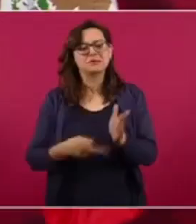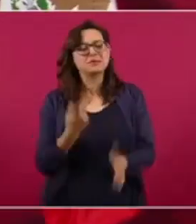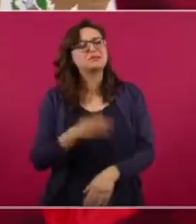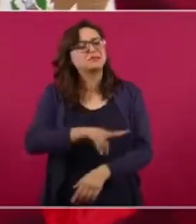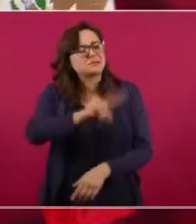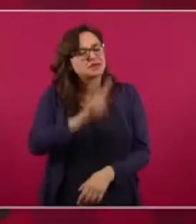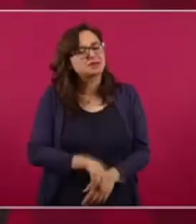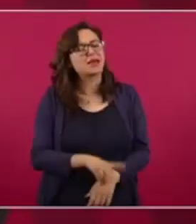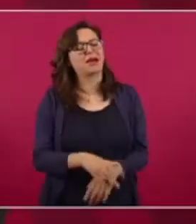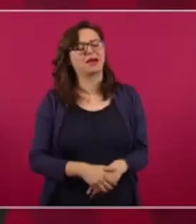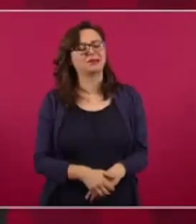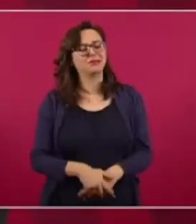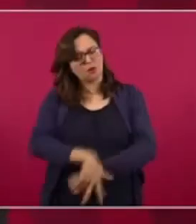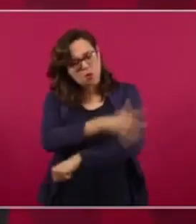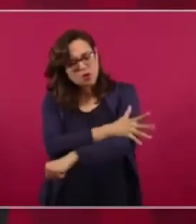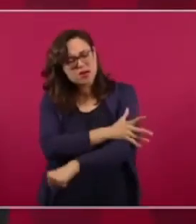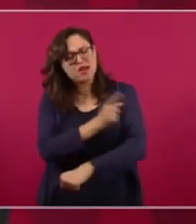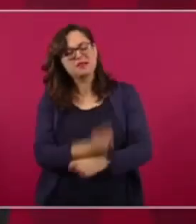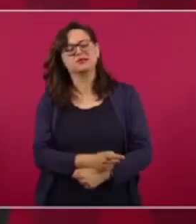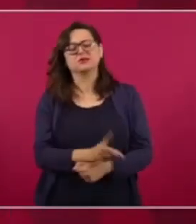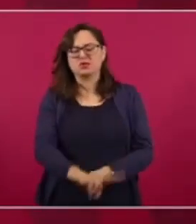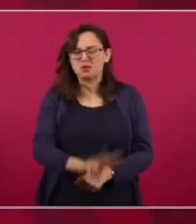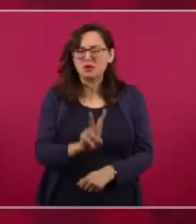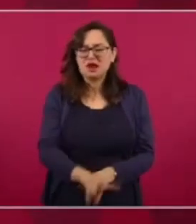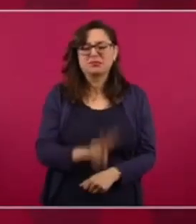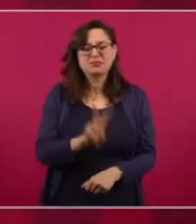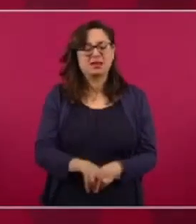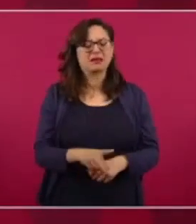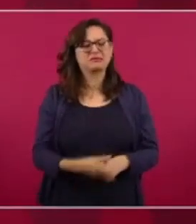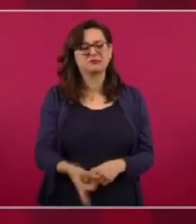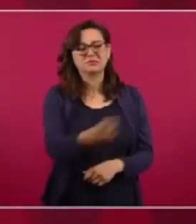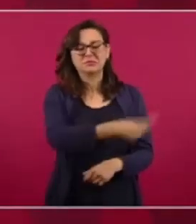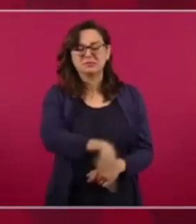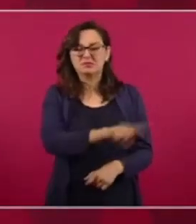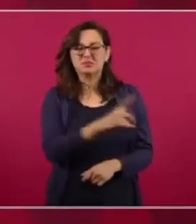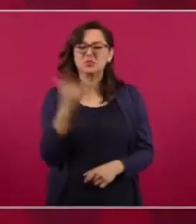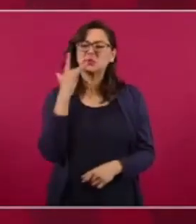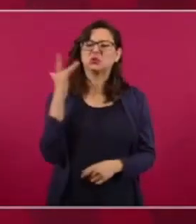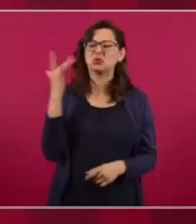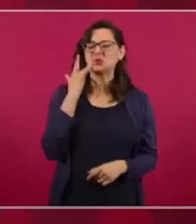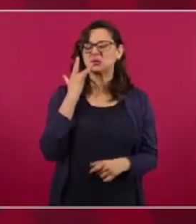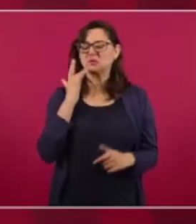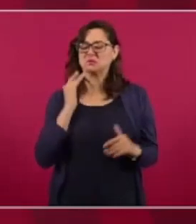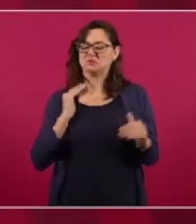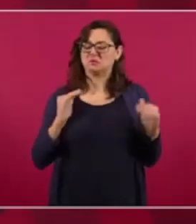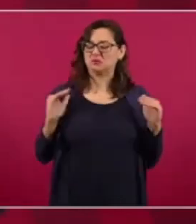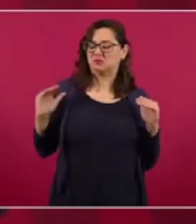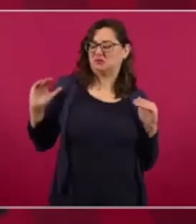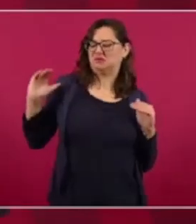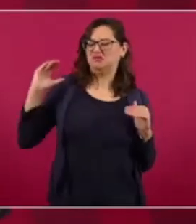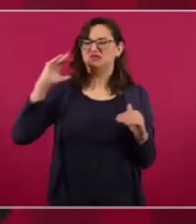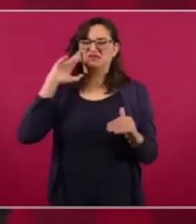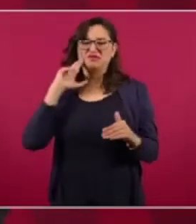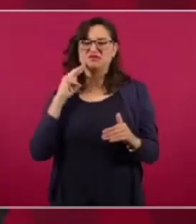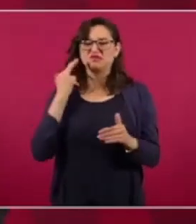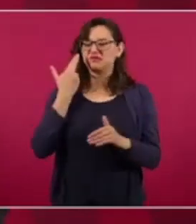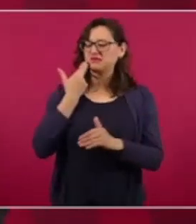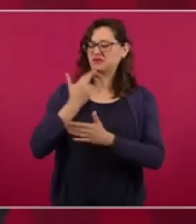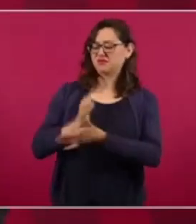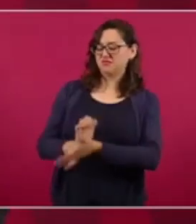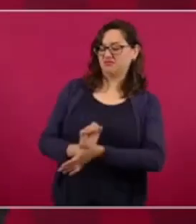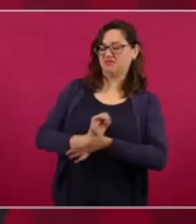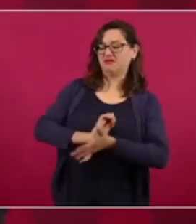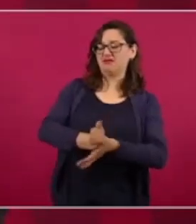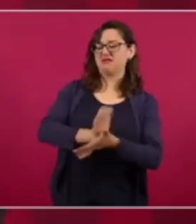sincera, su clasismo, su racismo.